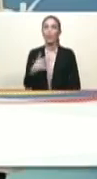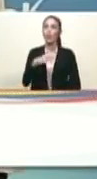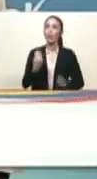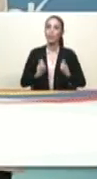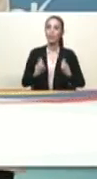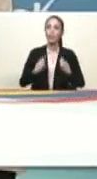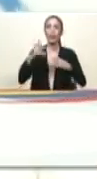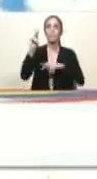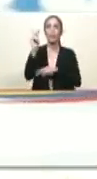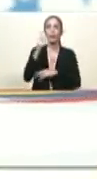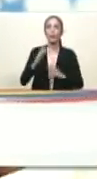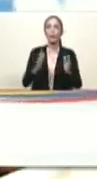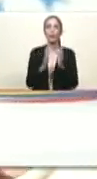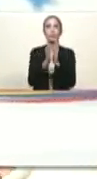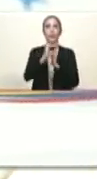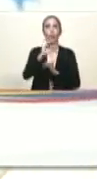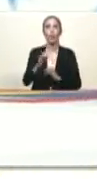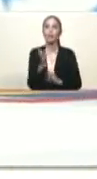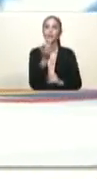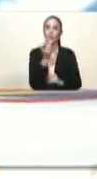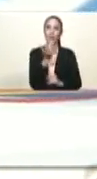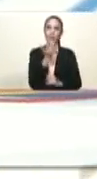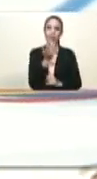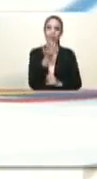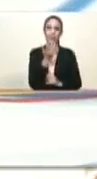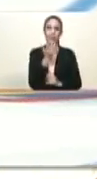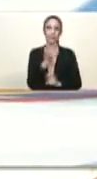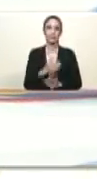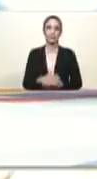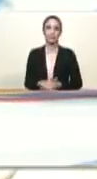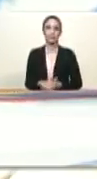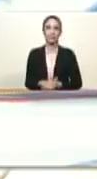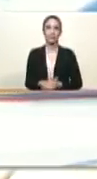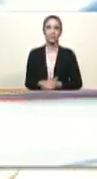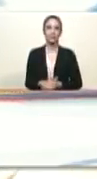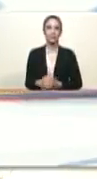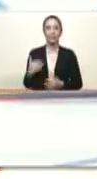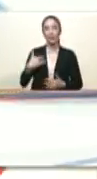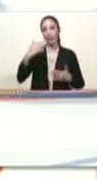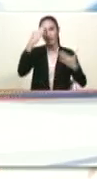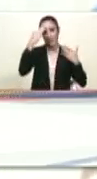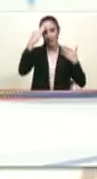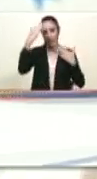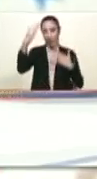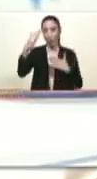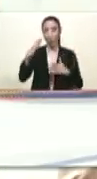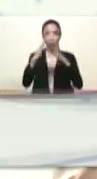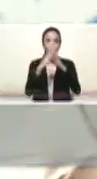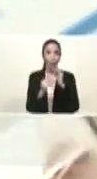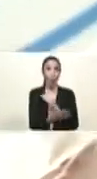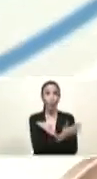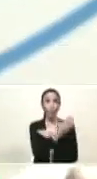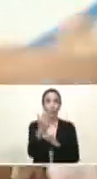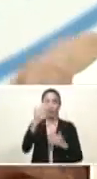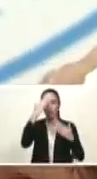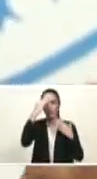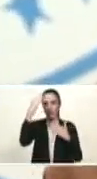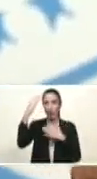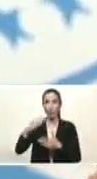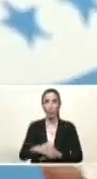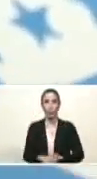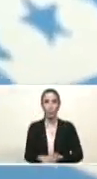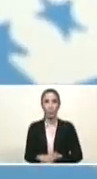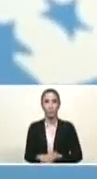Parroquia San Juan, San Martín. Un gran saludo, le damos todo. Está con la patria de